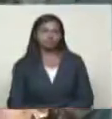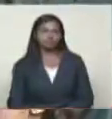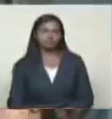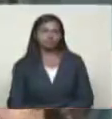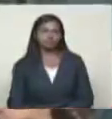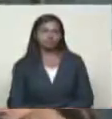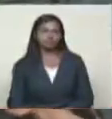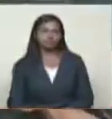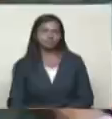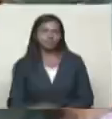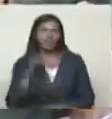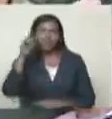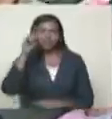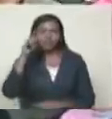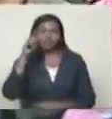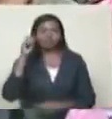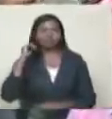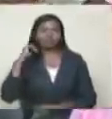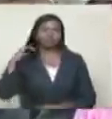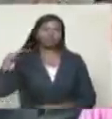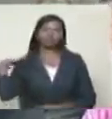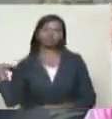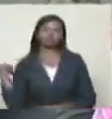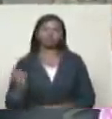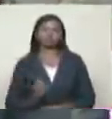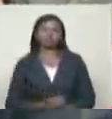¡Allá atrás!